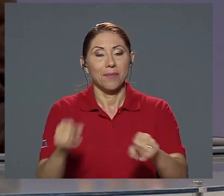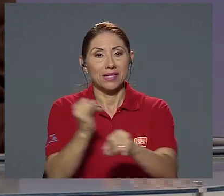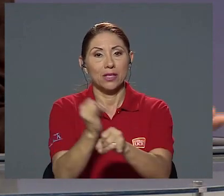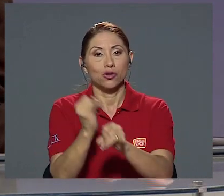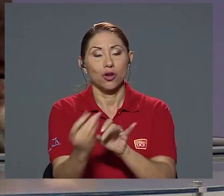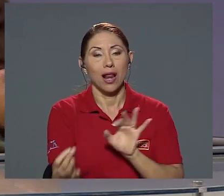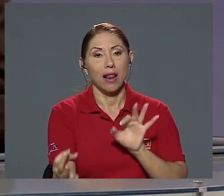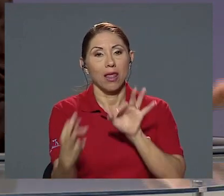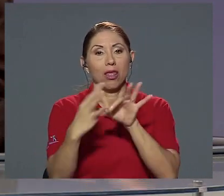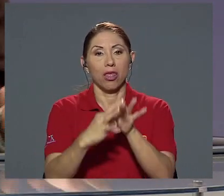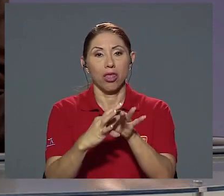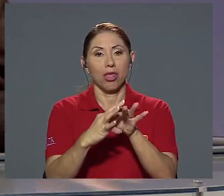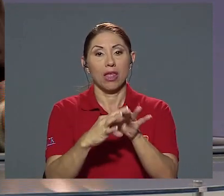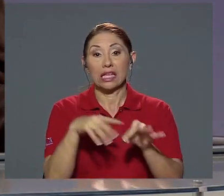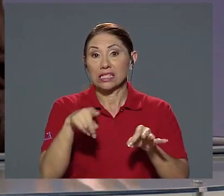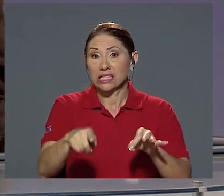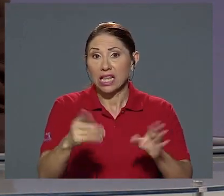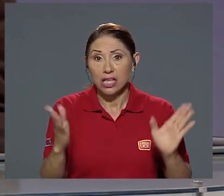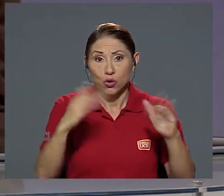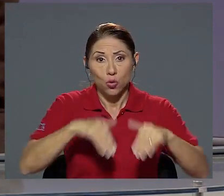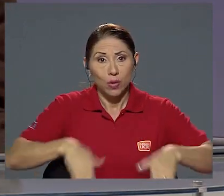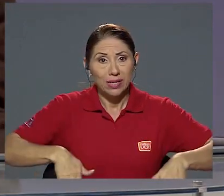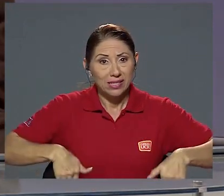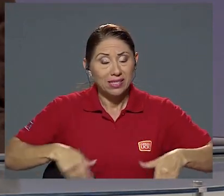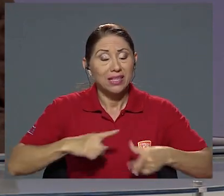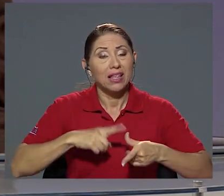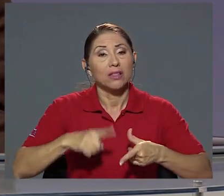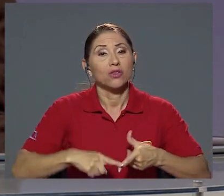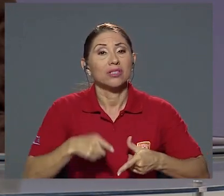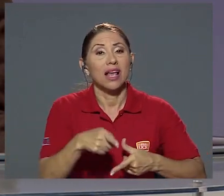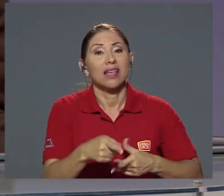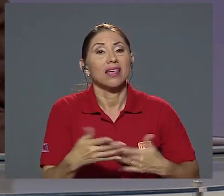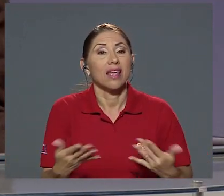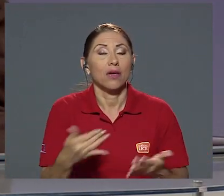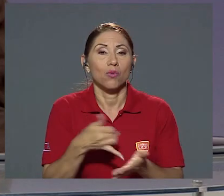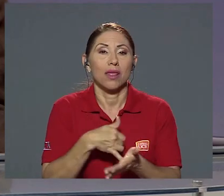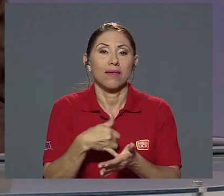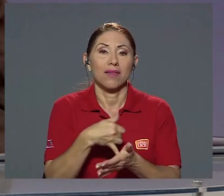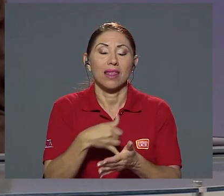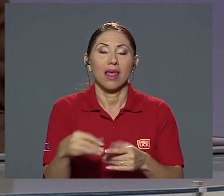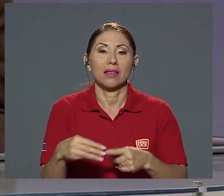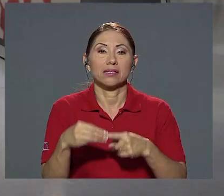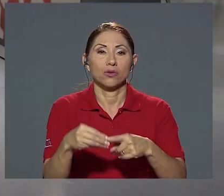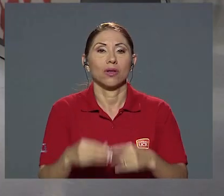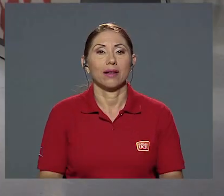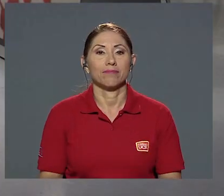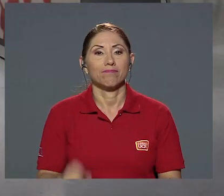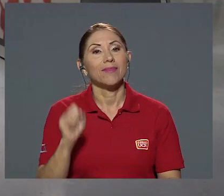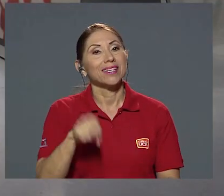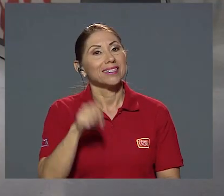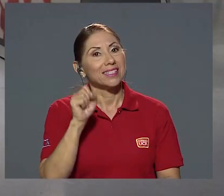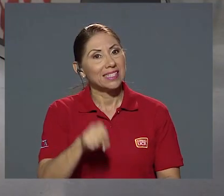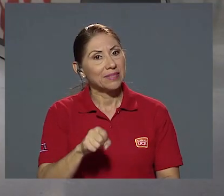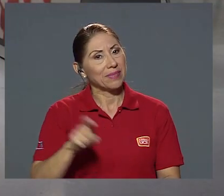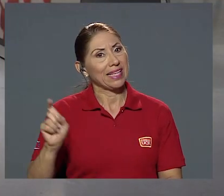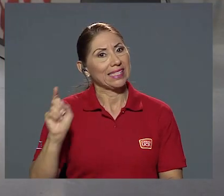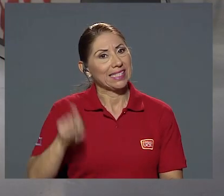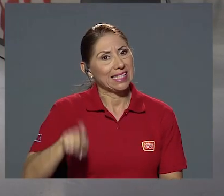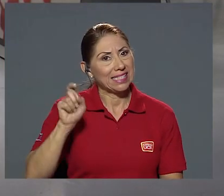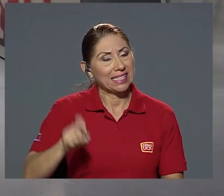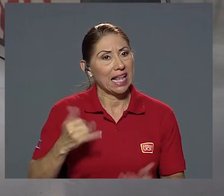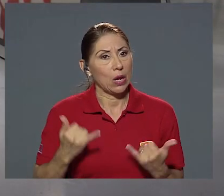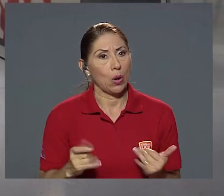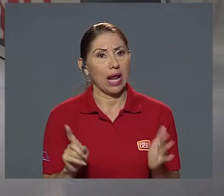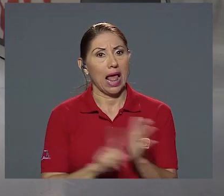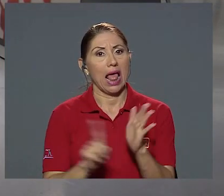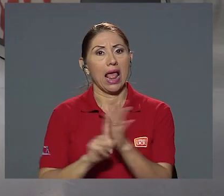eso no existe, finalmente me parece que tenemos ahí una debilidad estructural. Sí, y una articulación que es urgente en